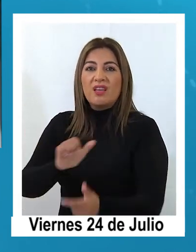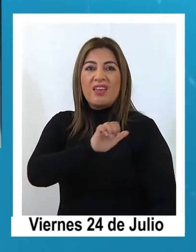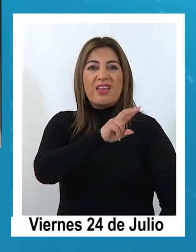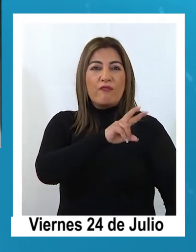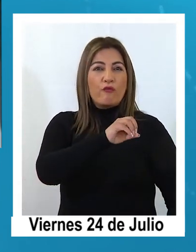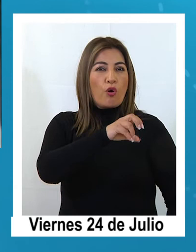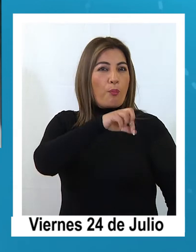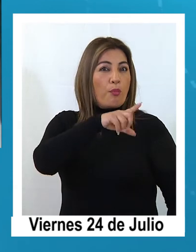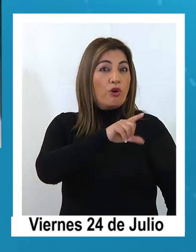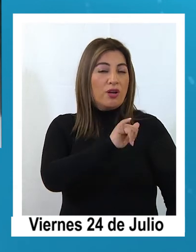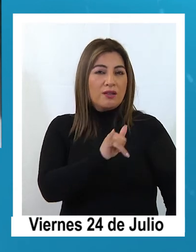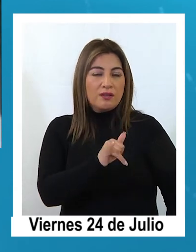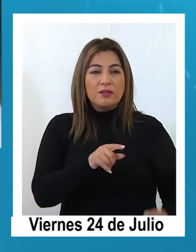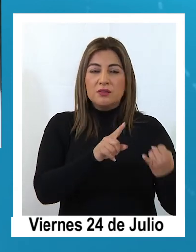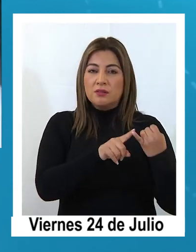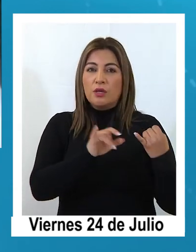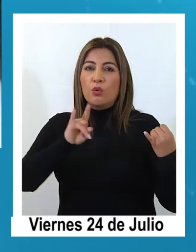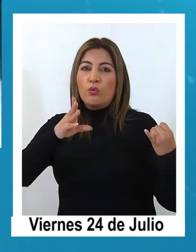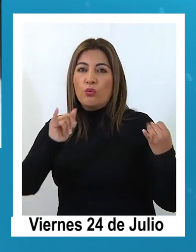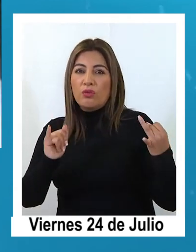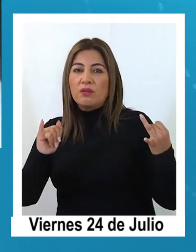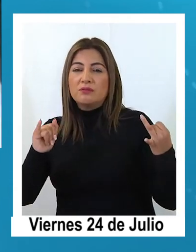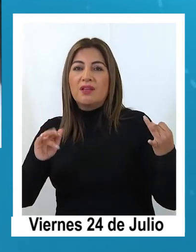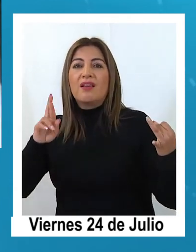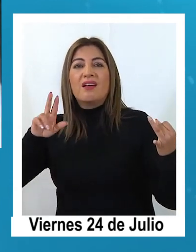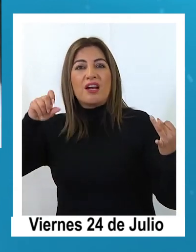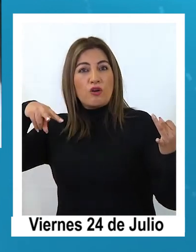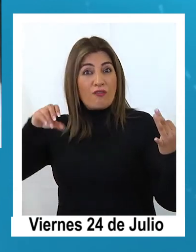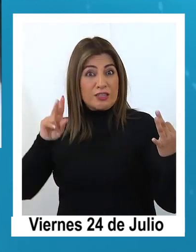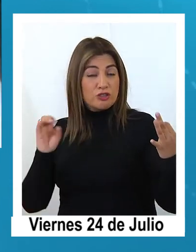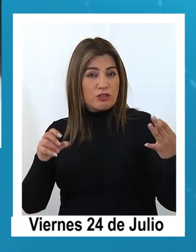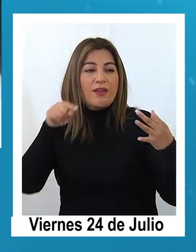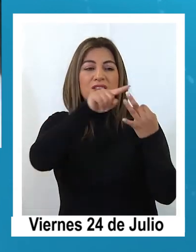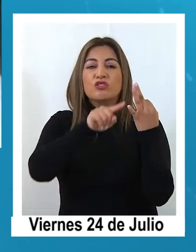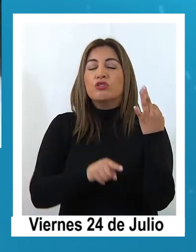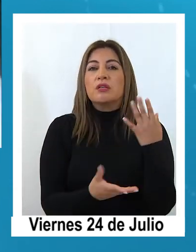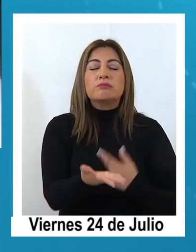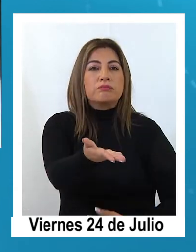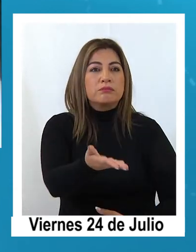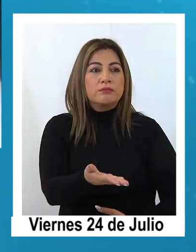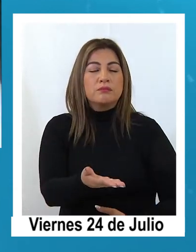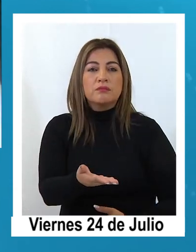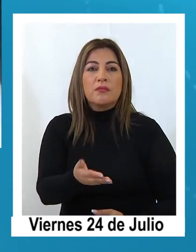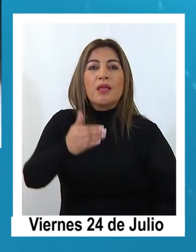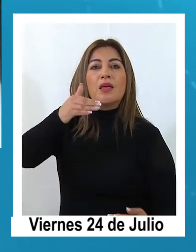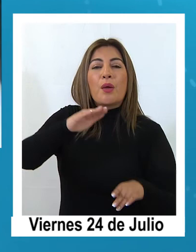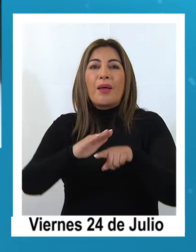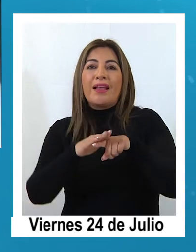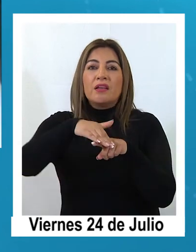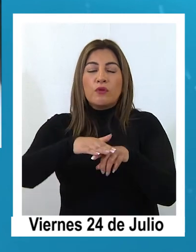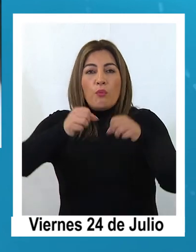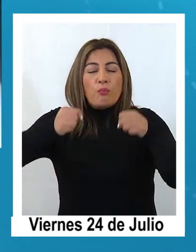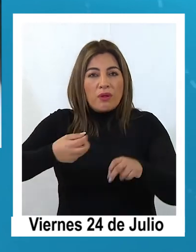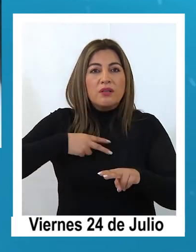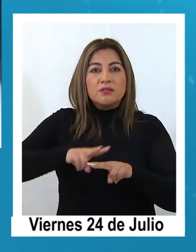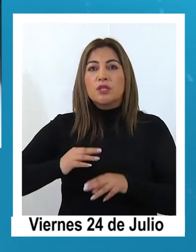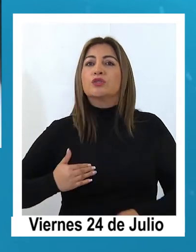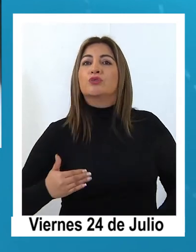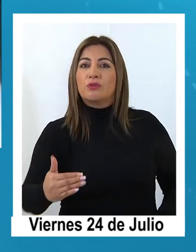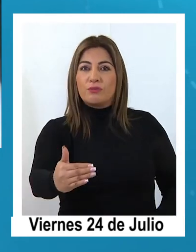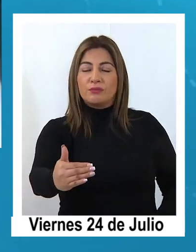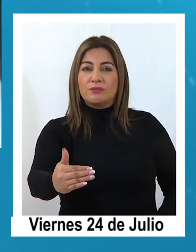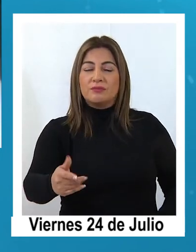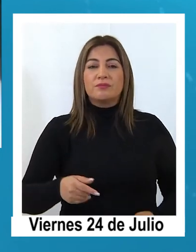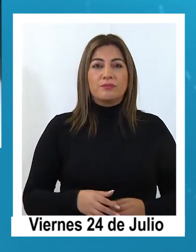Evópolis, con la UDI y con Renovación Nacional. Si esos equilibrios se pueden mantener o no se pueden